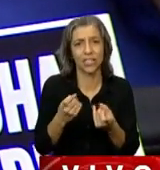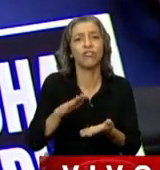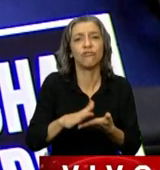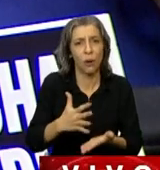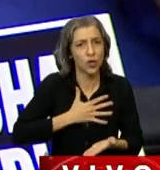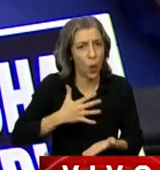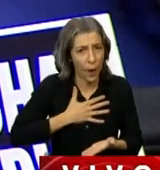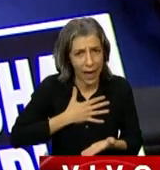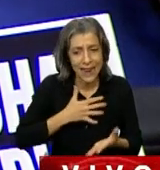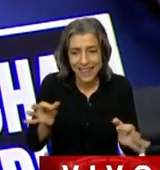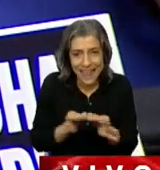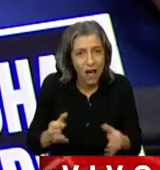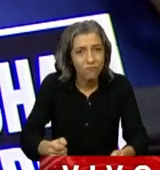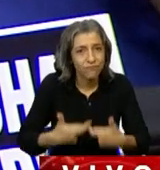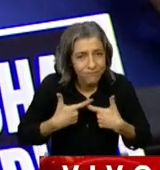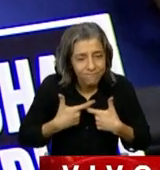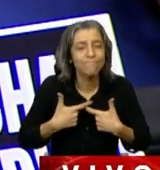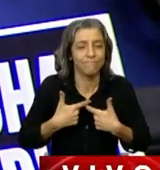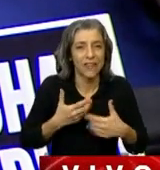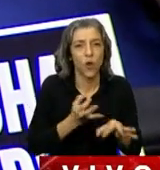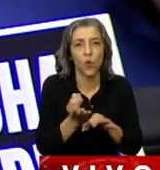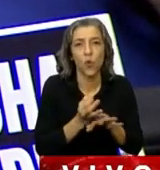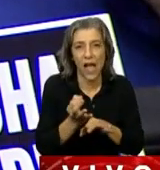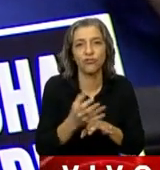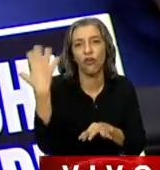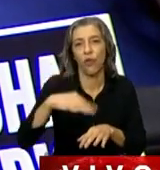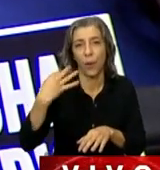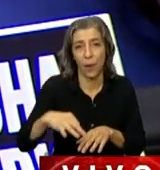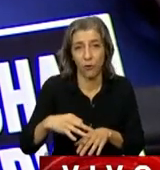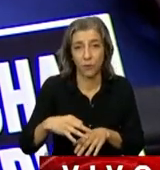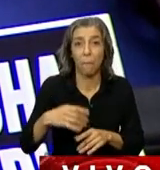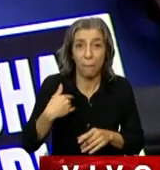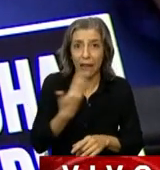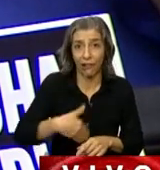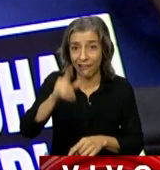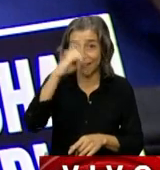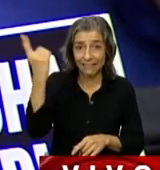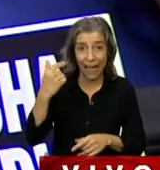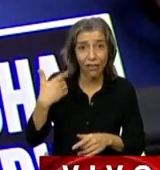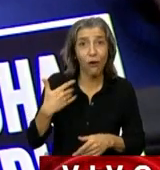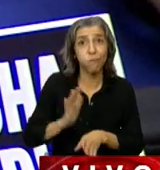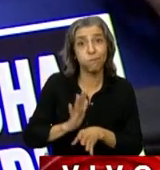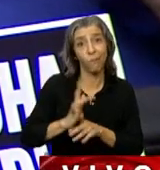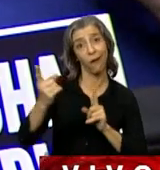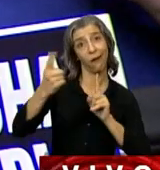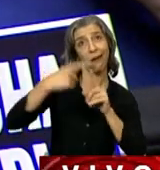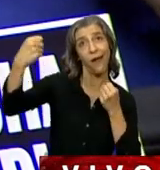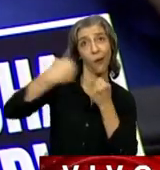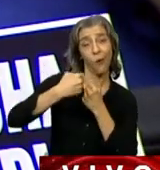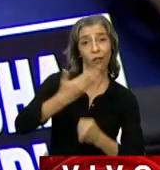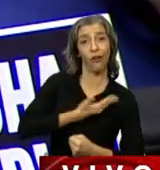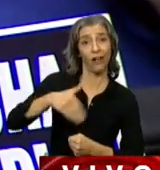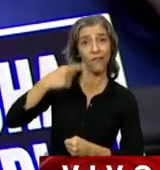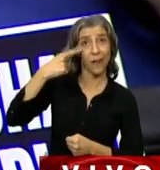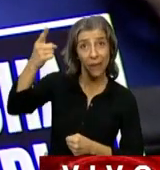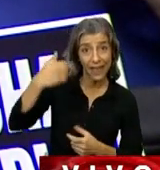al Estado que nos entrega el FMI le queda grande. Fuera el FMI de Argentina, fuera yanquis de